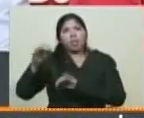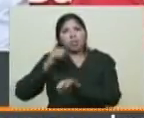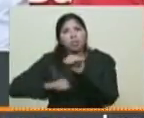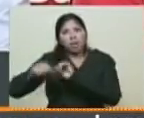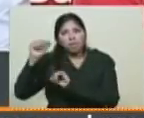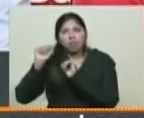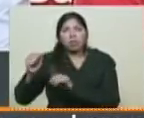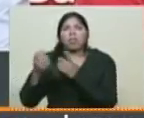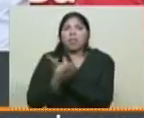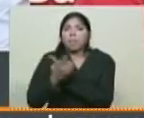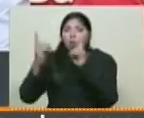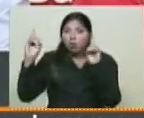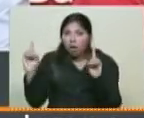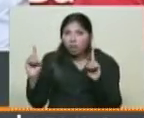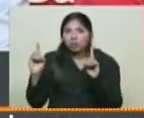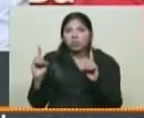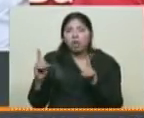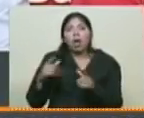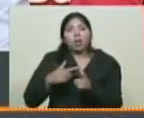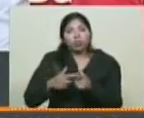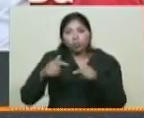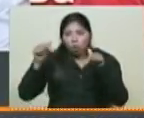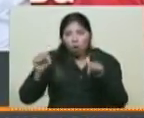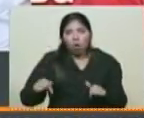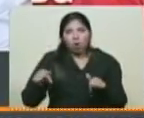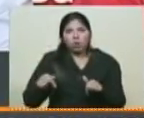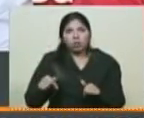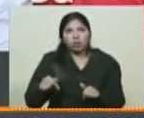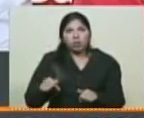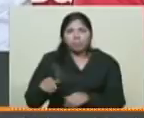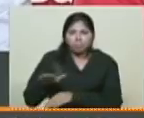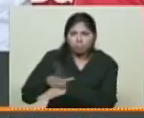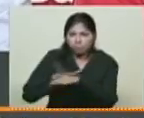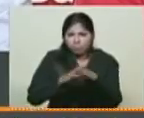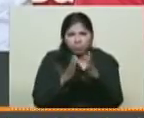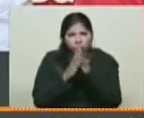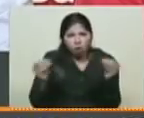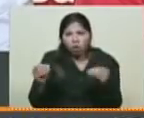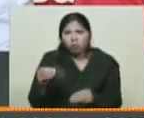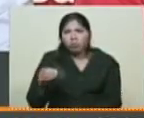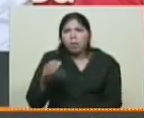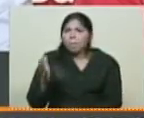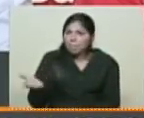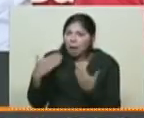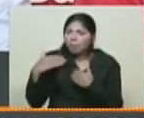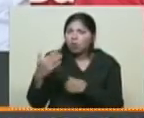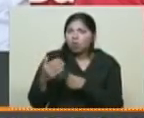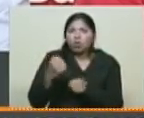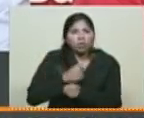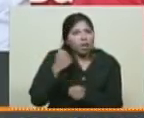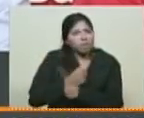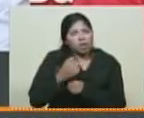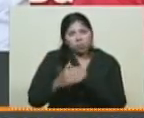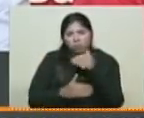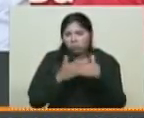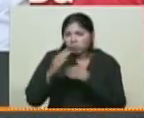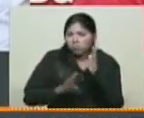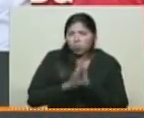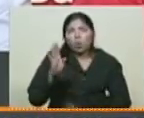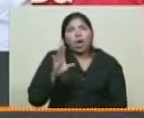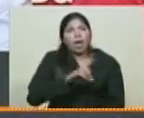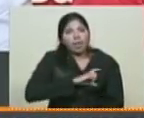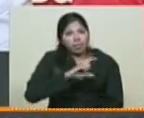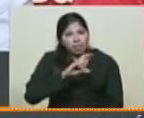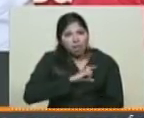su democracia y que por eso nosotros hoy llamamos al pueblo de Venezuela a seguir trabajando este enero para seguir nosotros